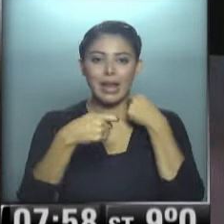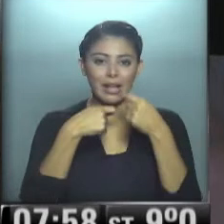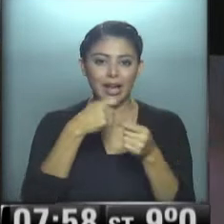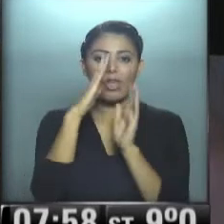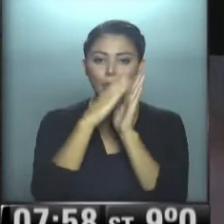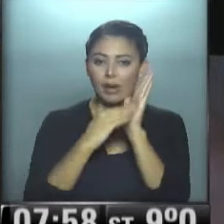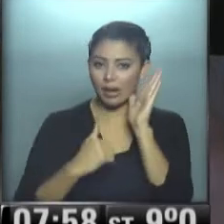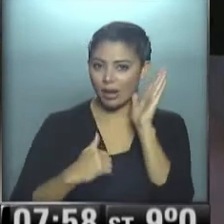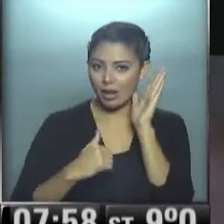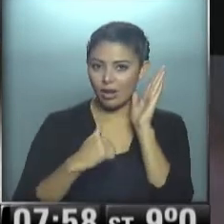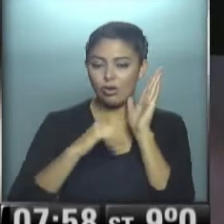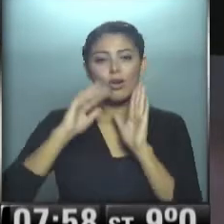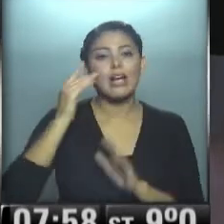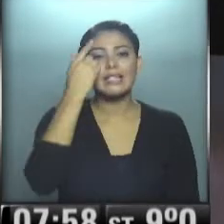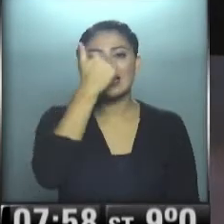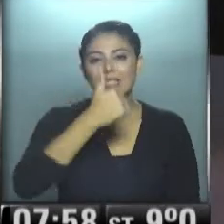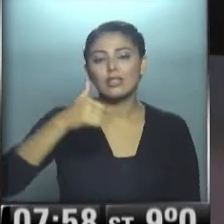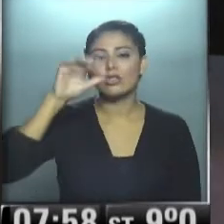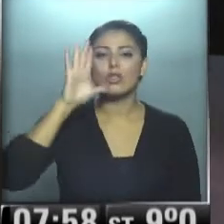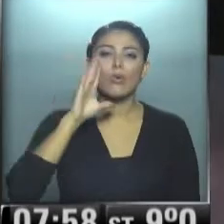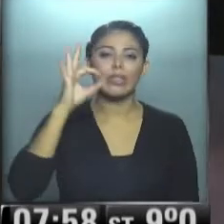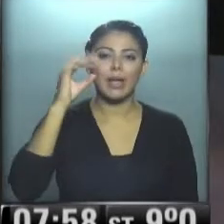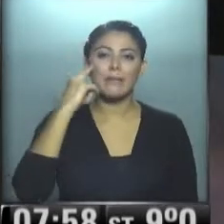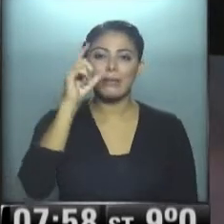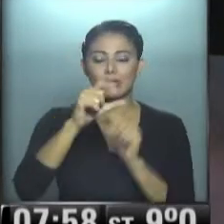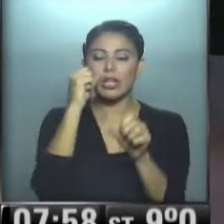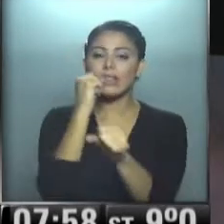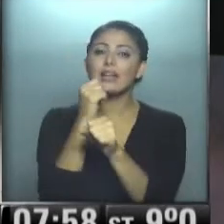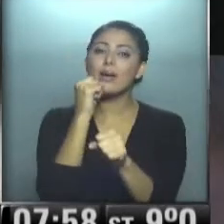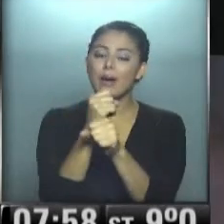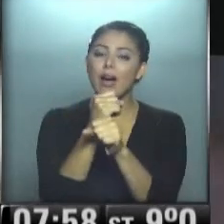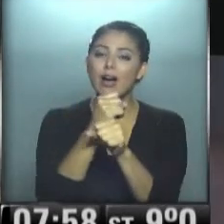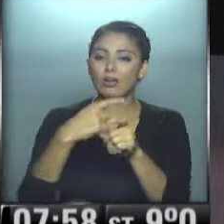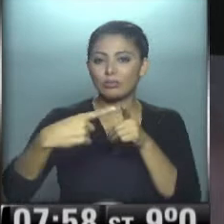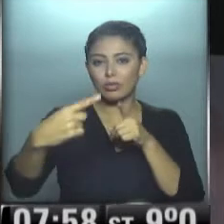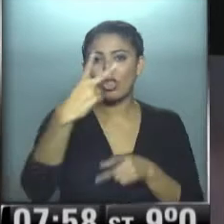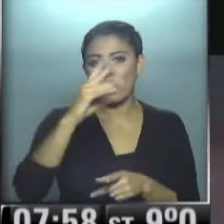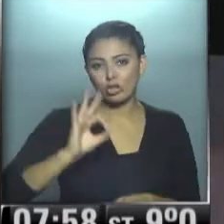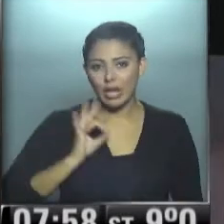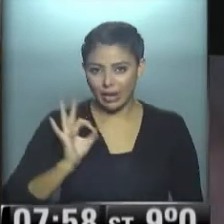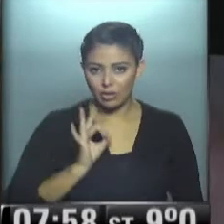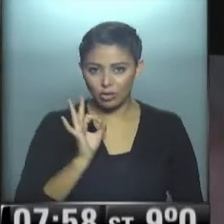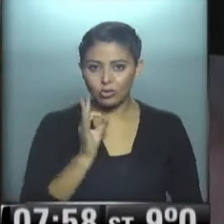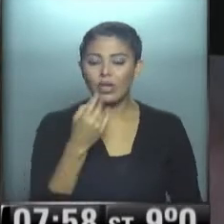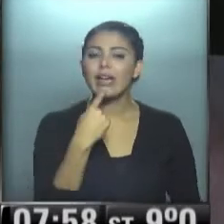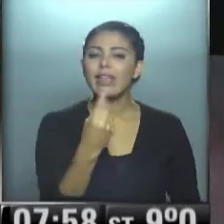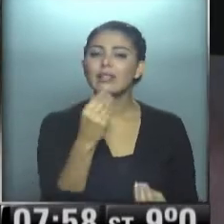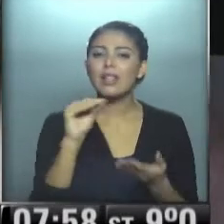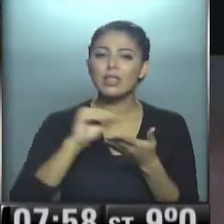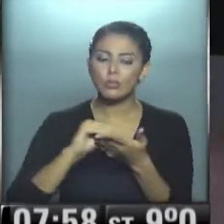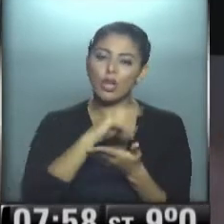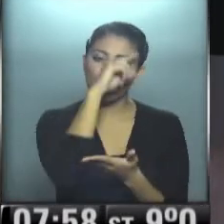registrándose a 650 mil trabajadores para los próximos dos años que es lo que dicen los diputados